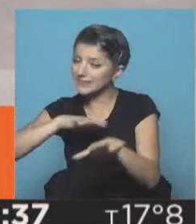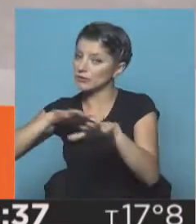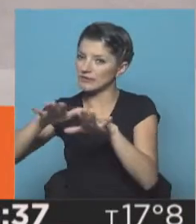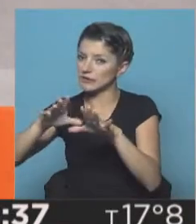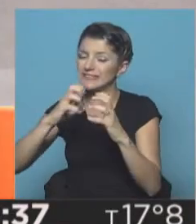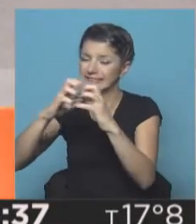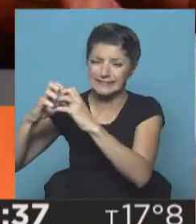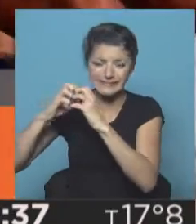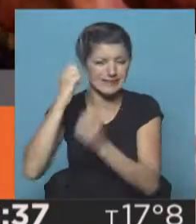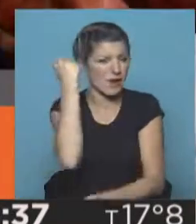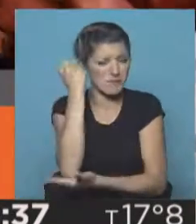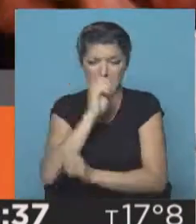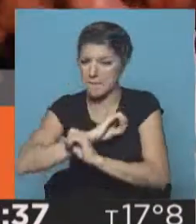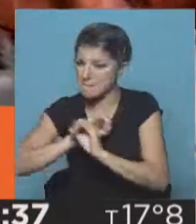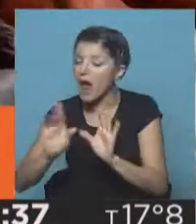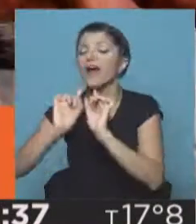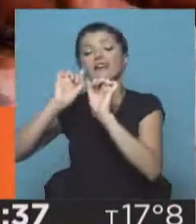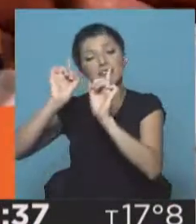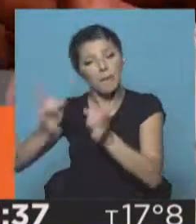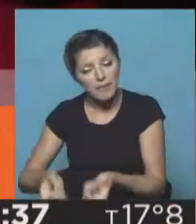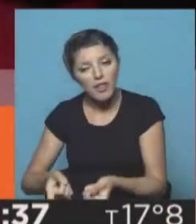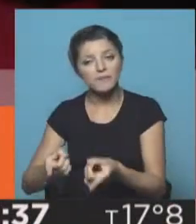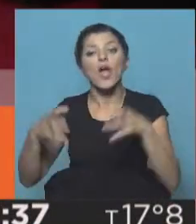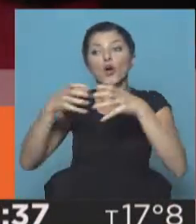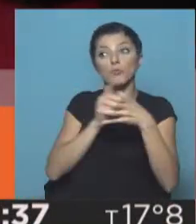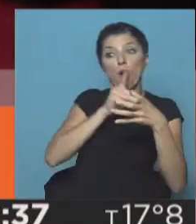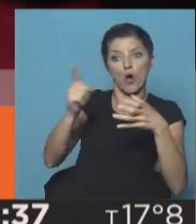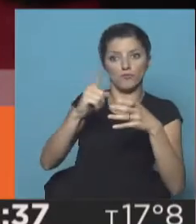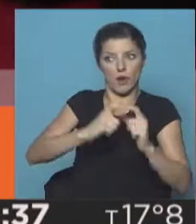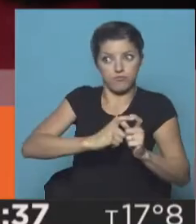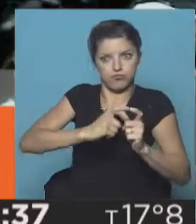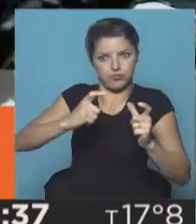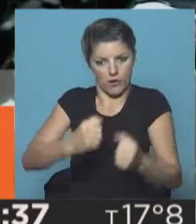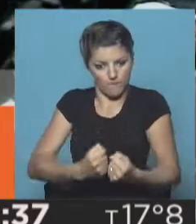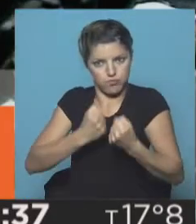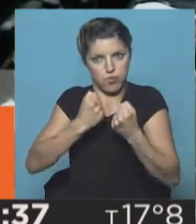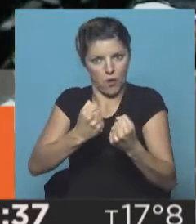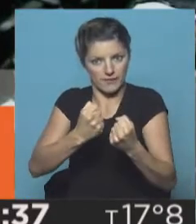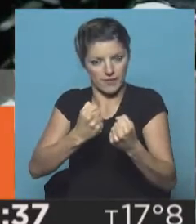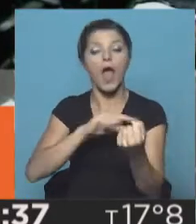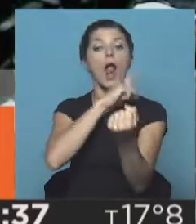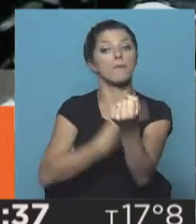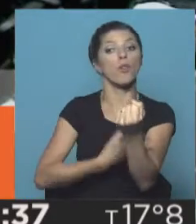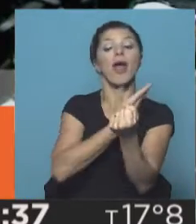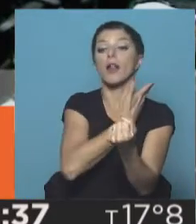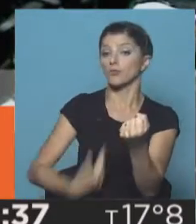enorme crisis económica y el constante avance de la oposición, que desde el legislativo promueve su